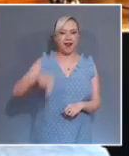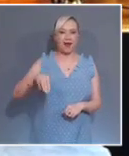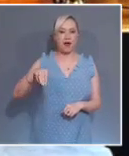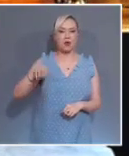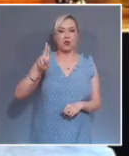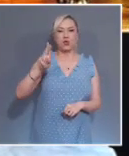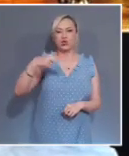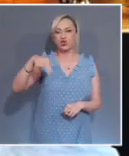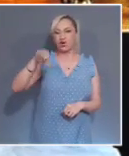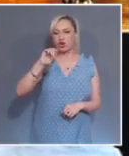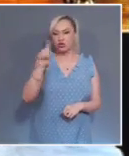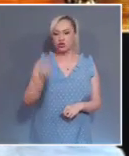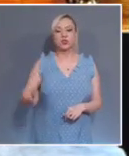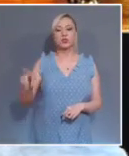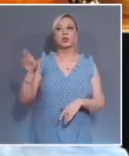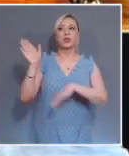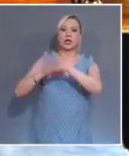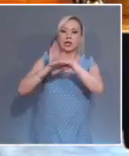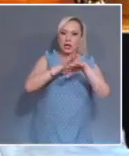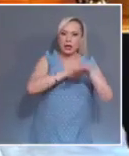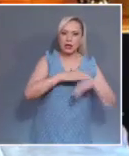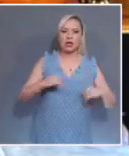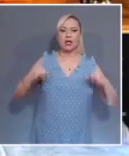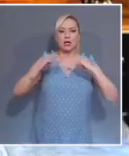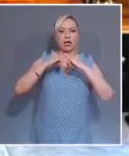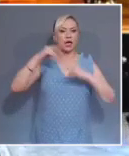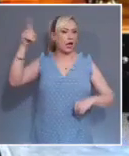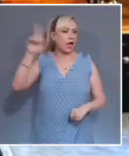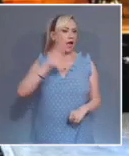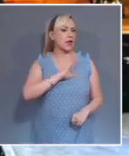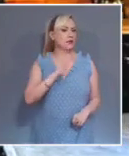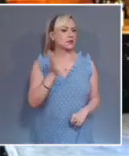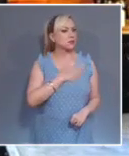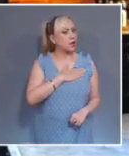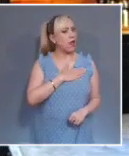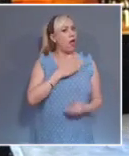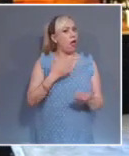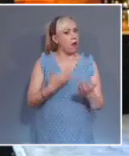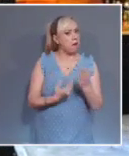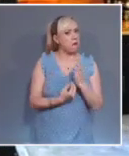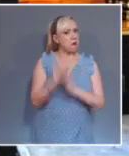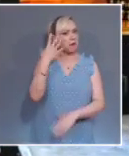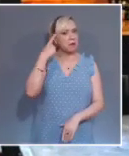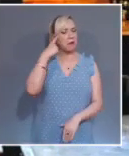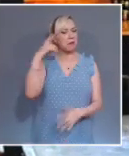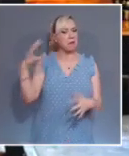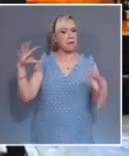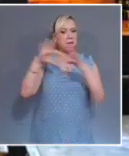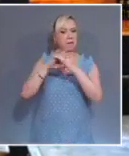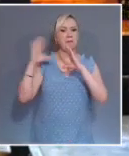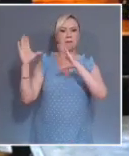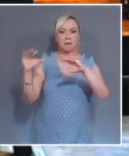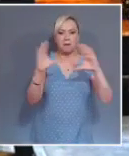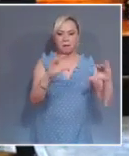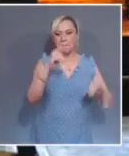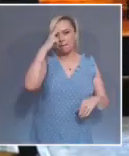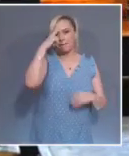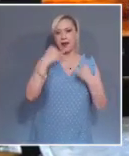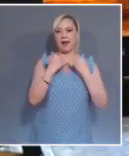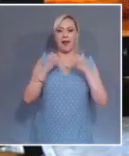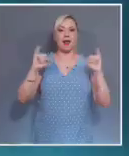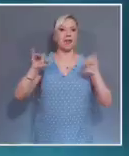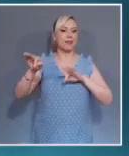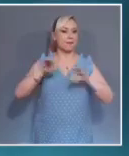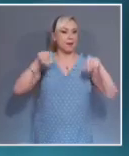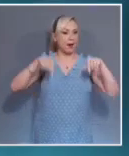con diversas instituciones de España en materia de capacitación y para fortalecer la independencia judicial.